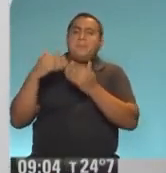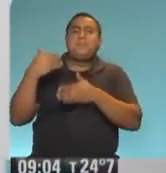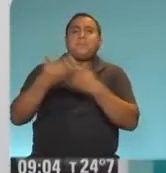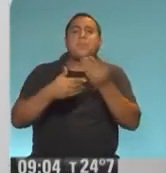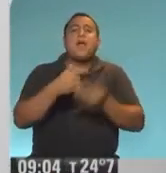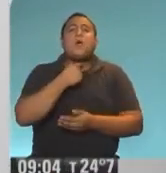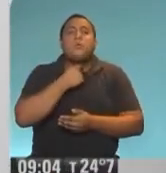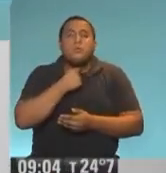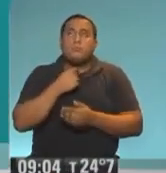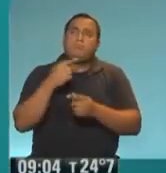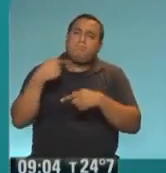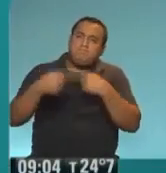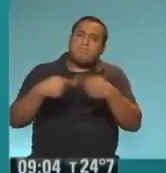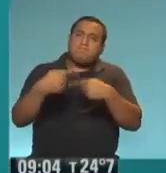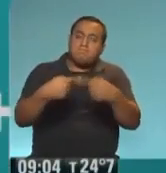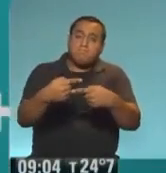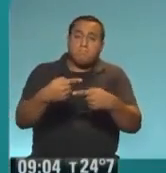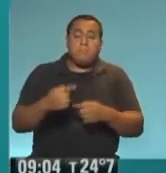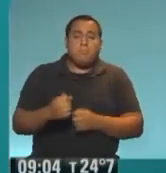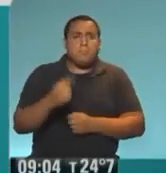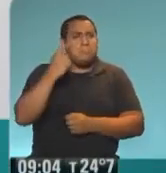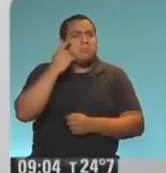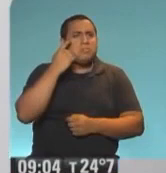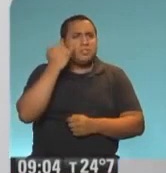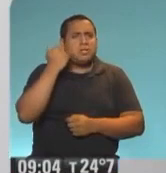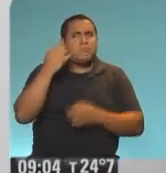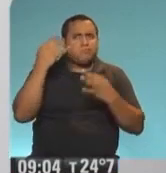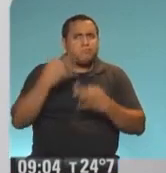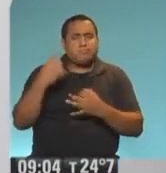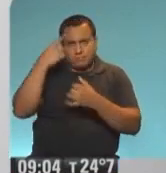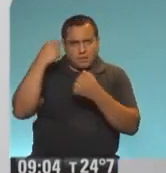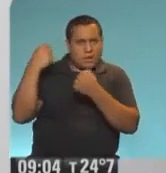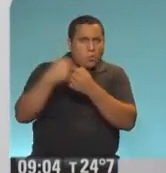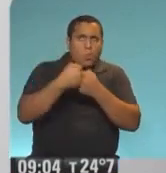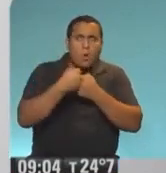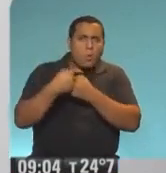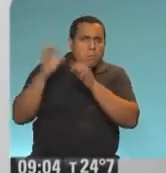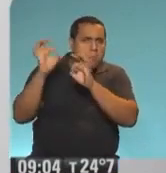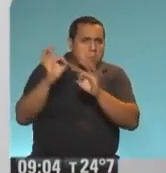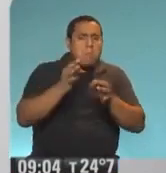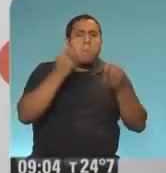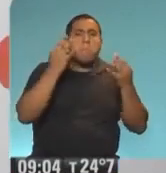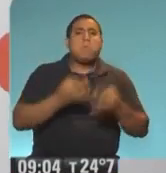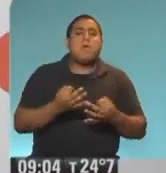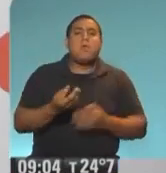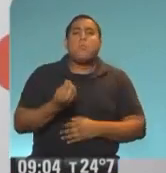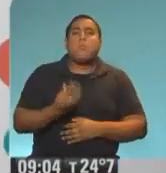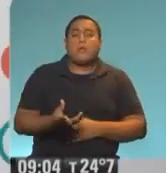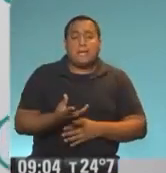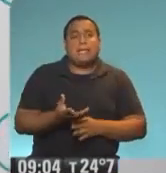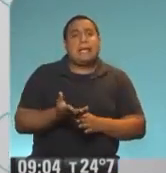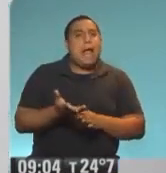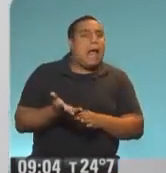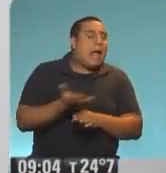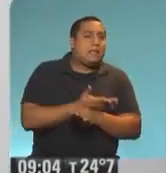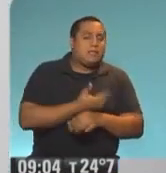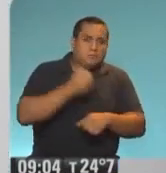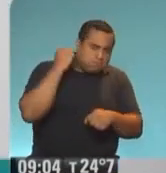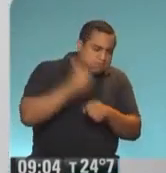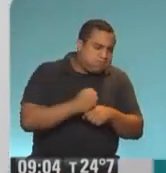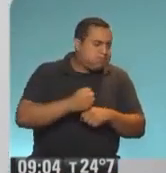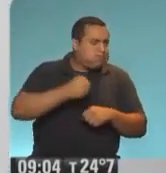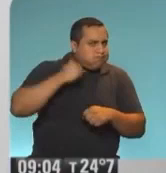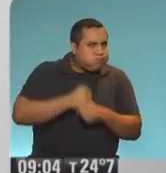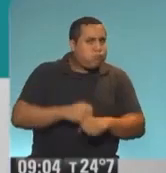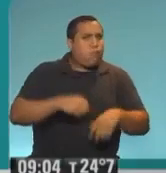agosto. Y creo que hemos llegado a buen puerto también, justamente por eso, porque hemos hecho intensísimas